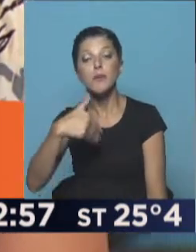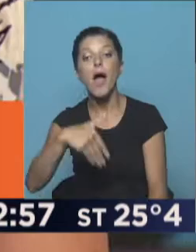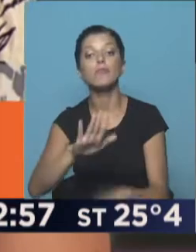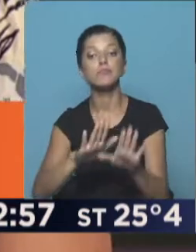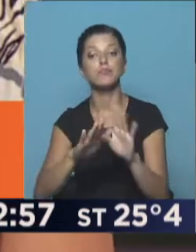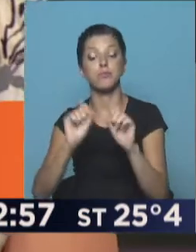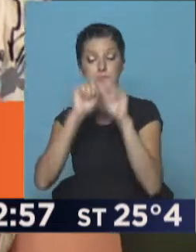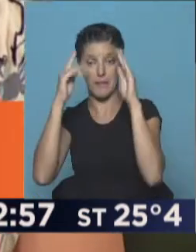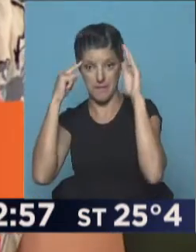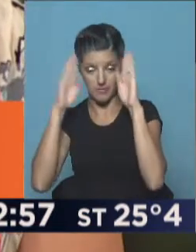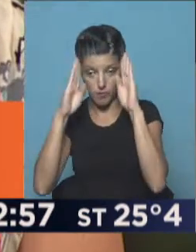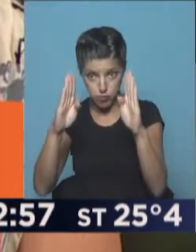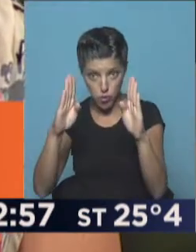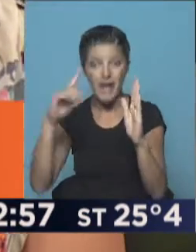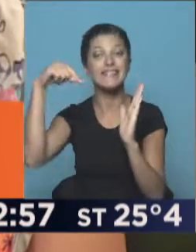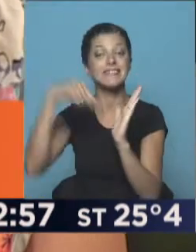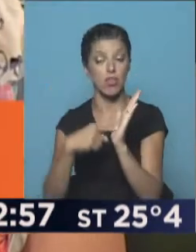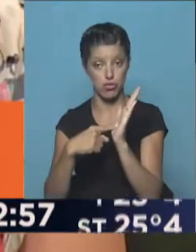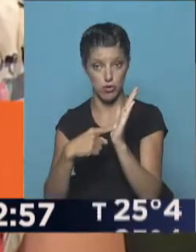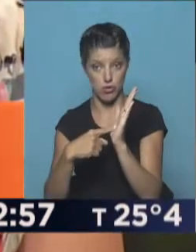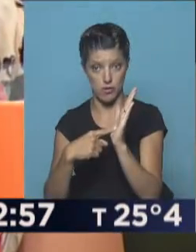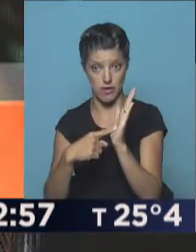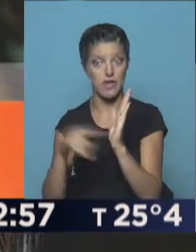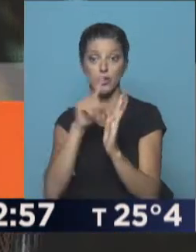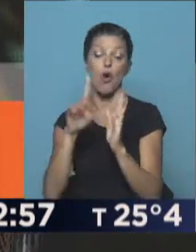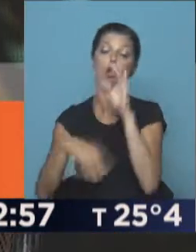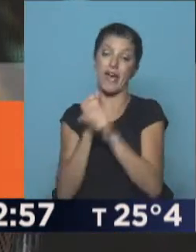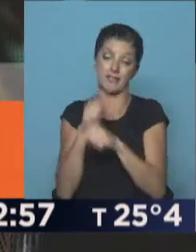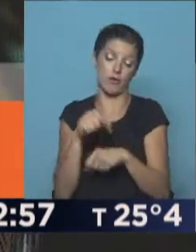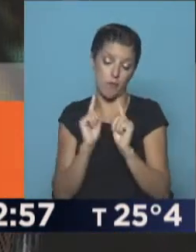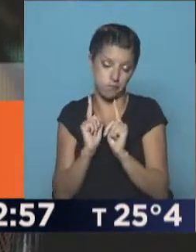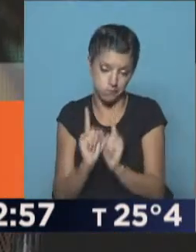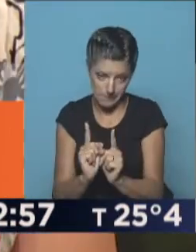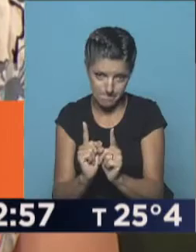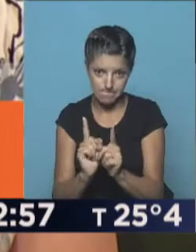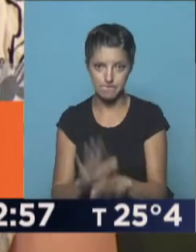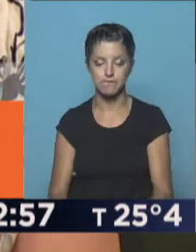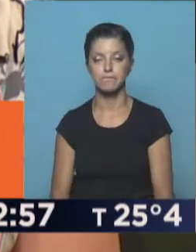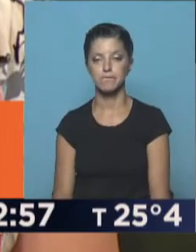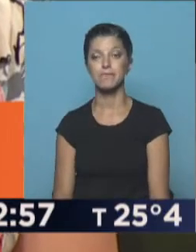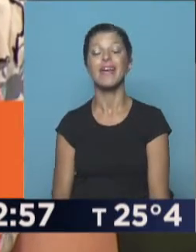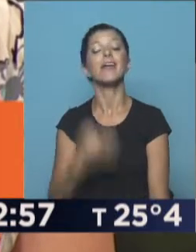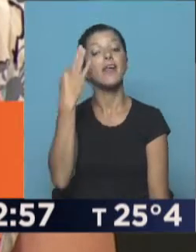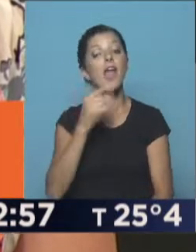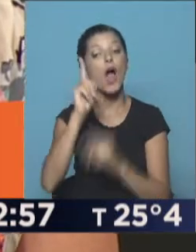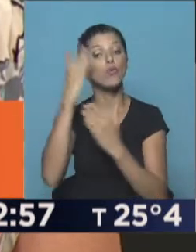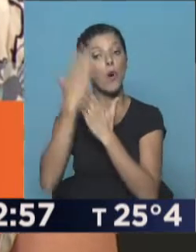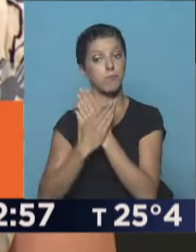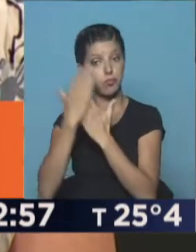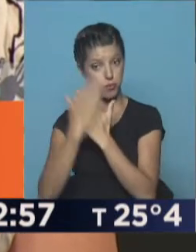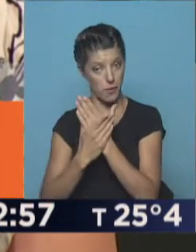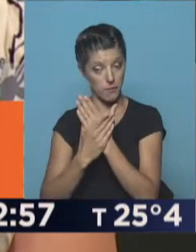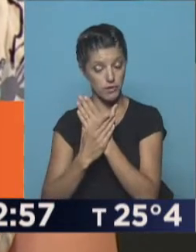al centro en lugar de lo que ha hecho. Verdaderamente tiene personajes en justicia